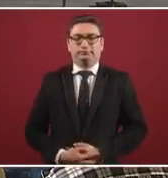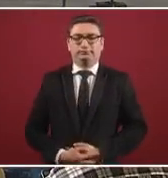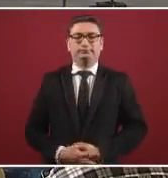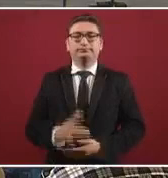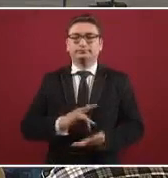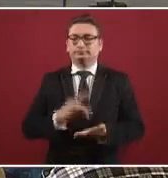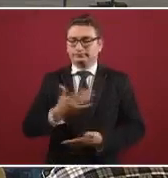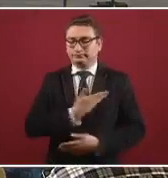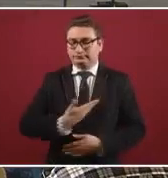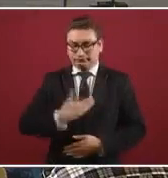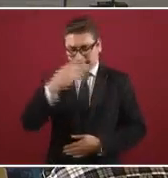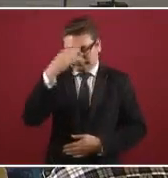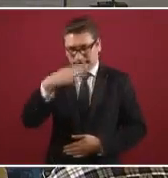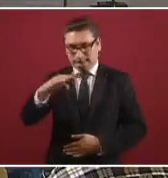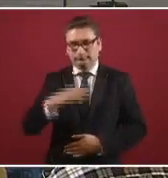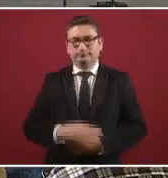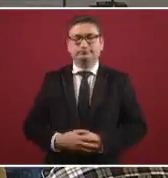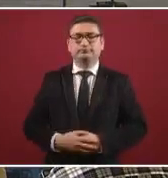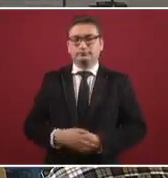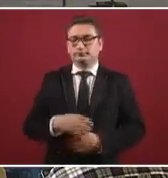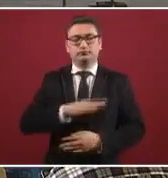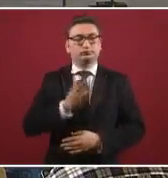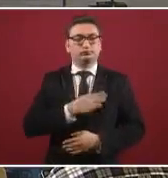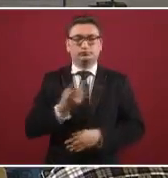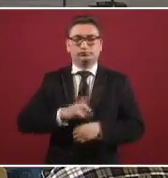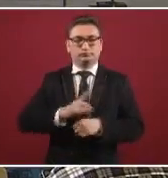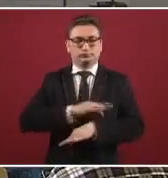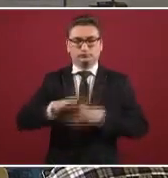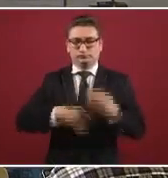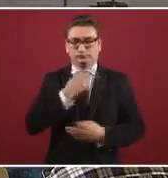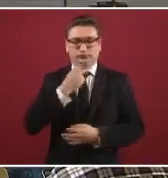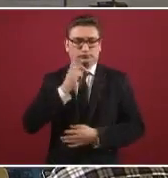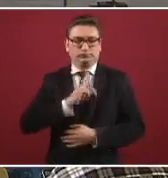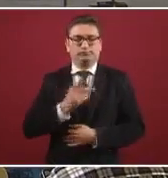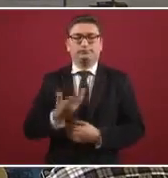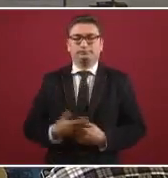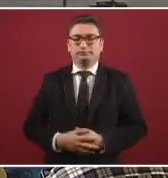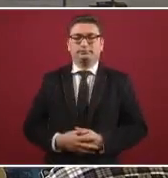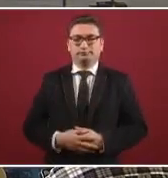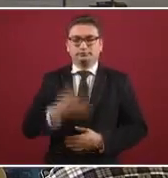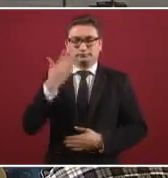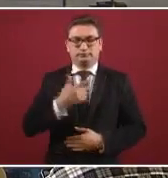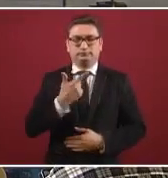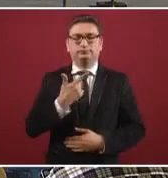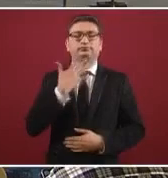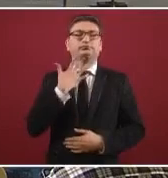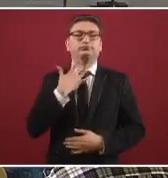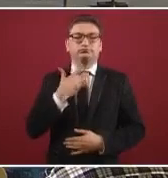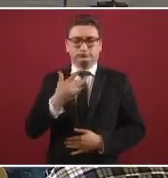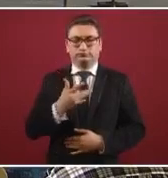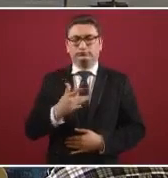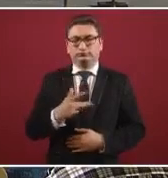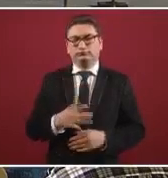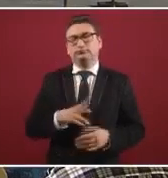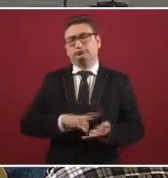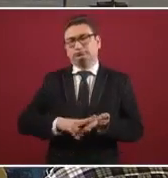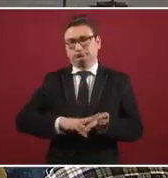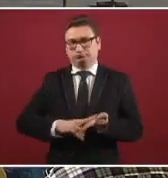Gracias, señor presidente. Muy buenos días a todas y a todos. En la gasolina